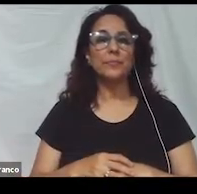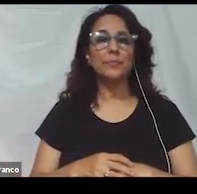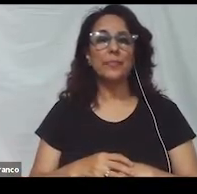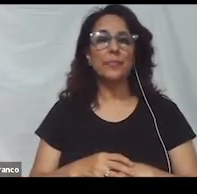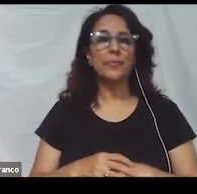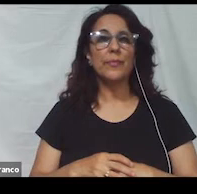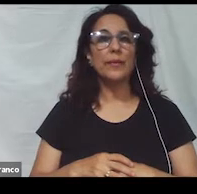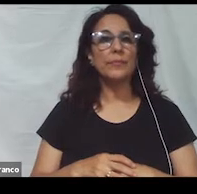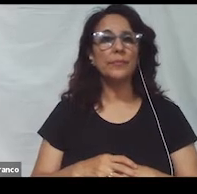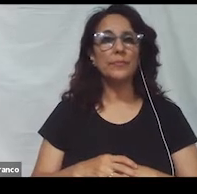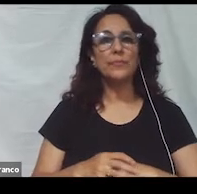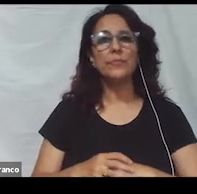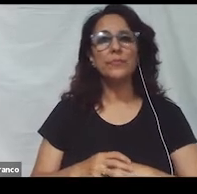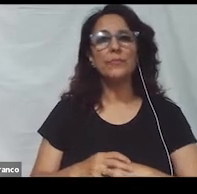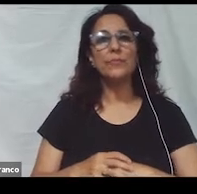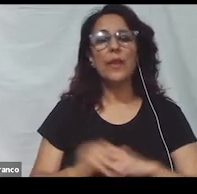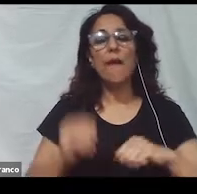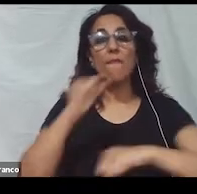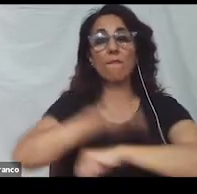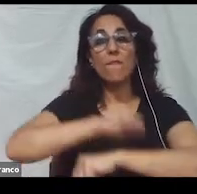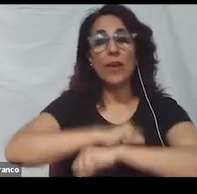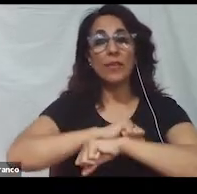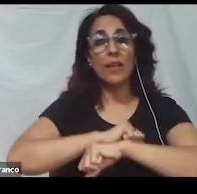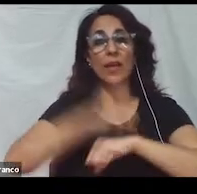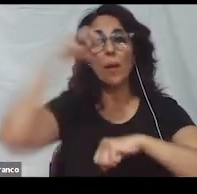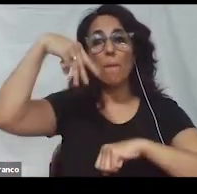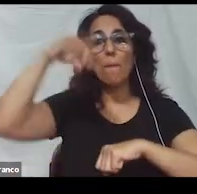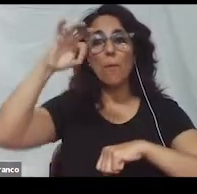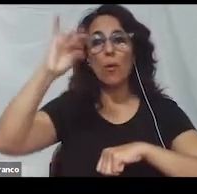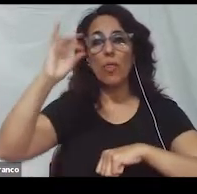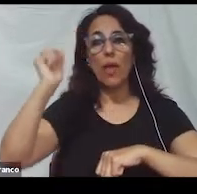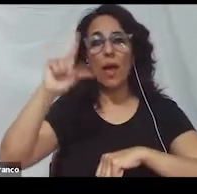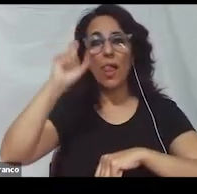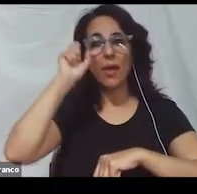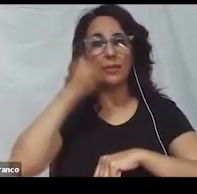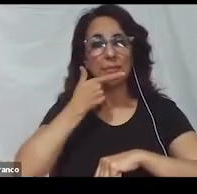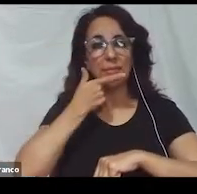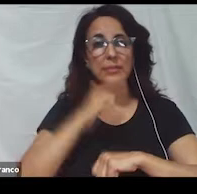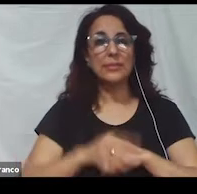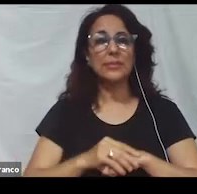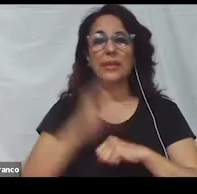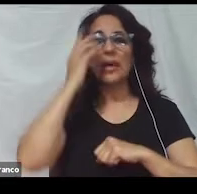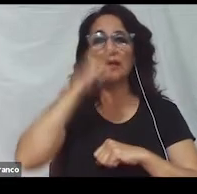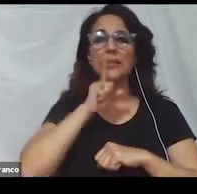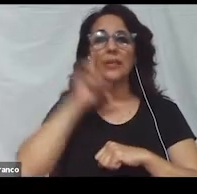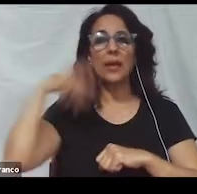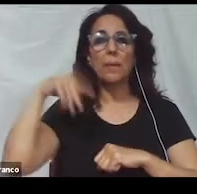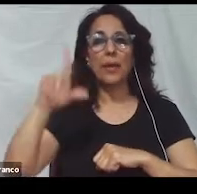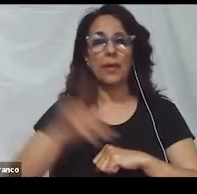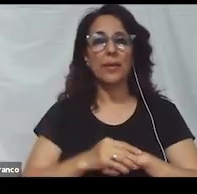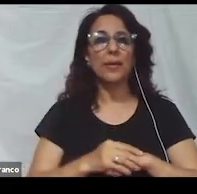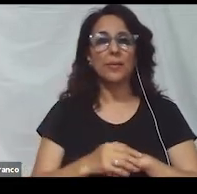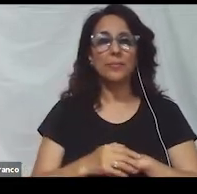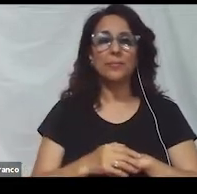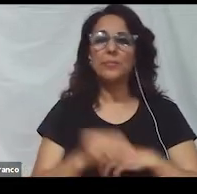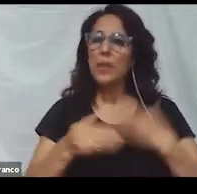hablemos un poco de los pop-ups, o también conocidos como ventanas modales, ¿ok? Lo que ocurre es que en ciertos casos